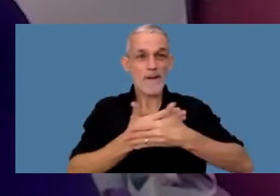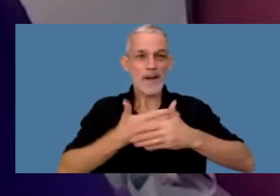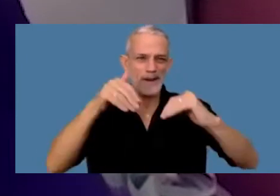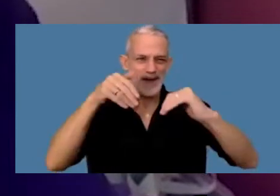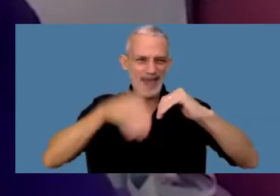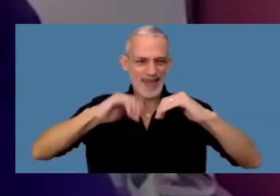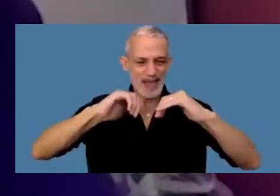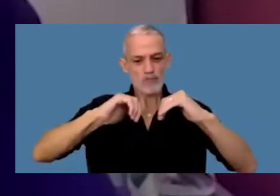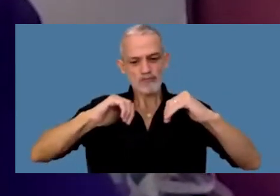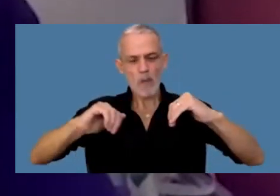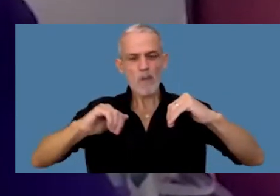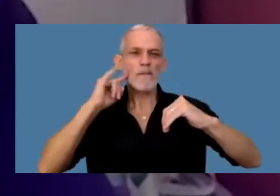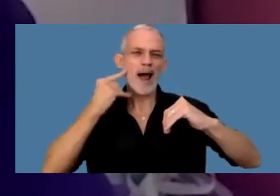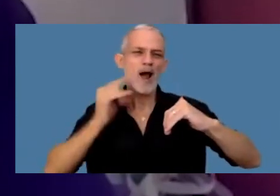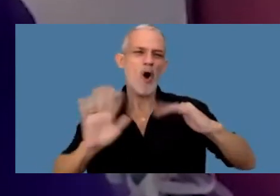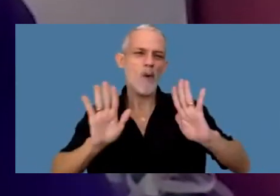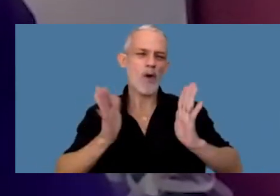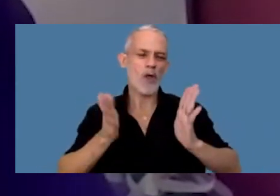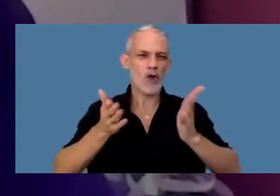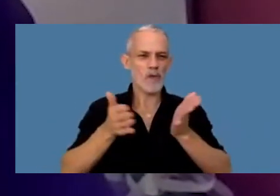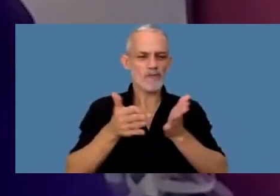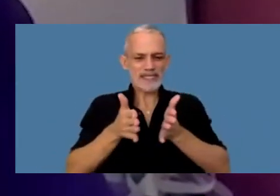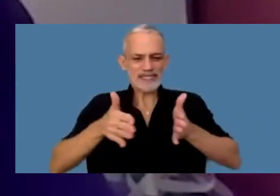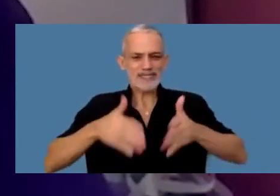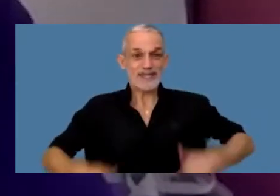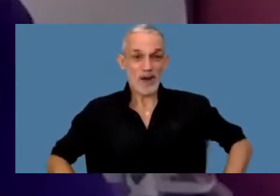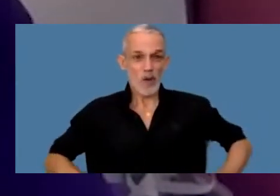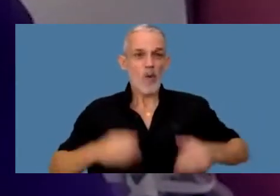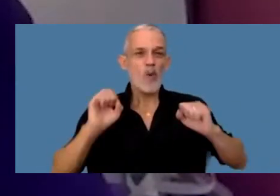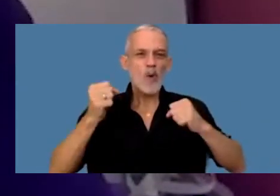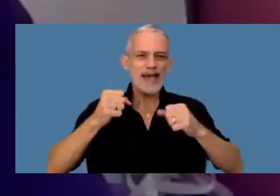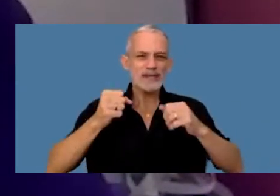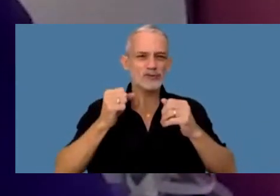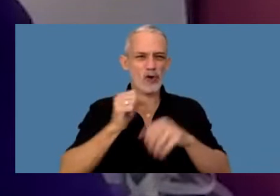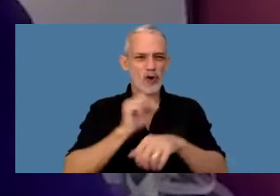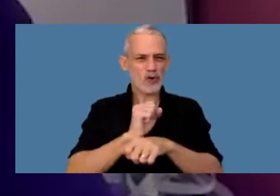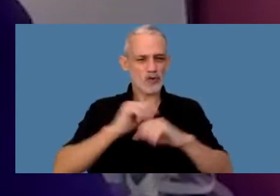buscar la mejor posición, ir